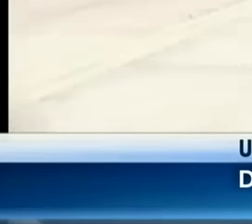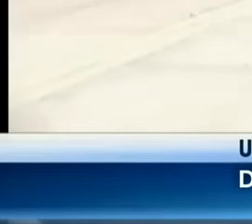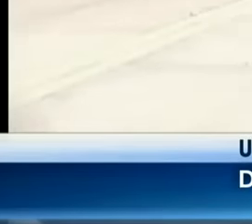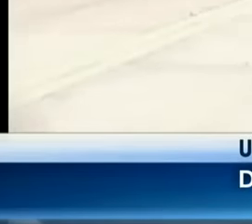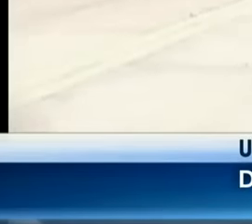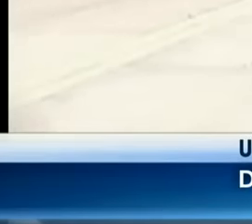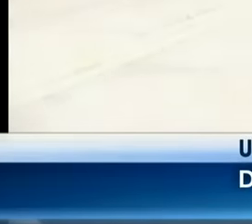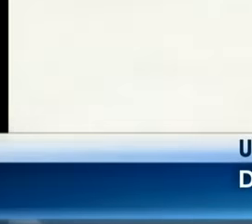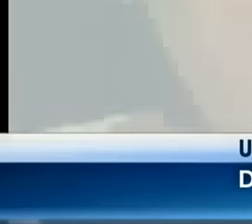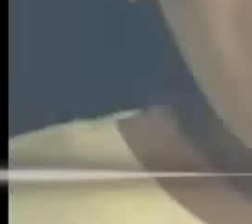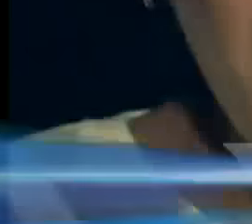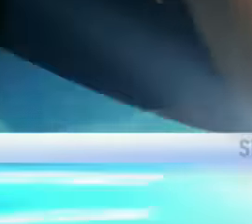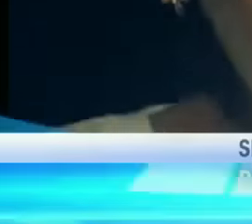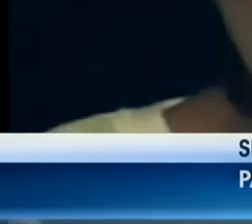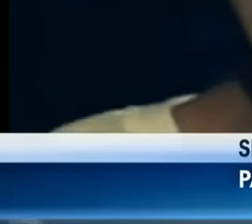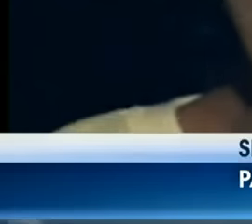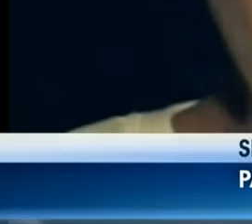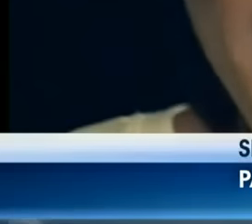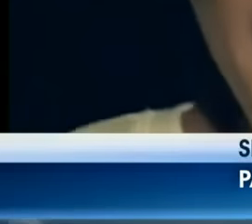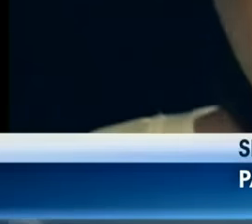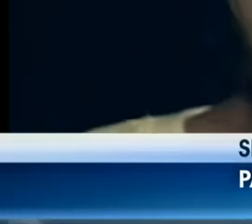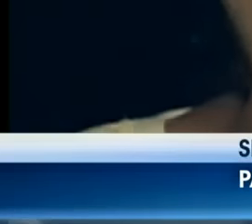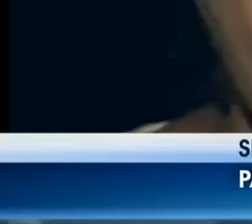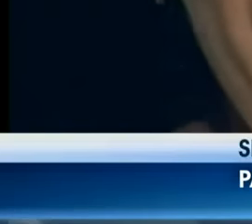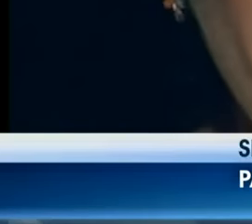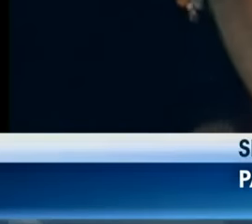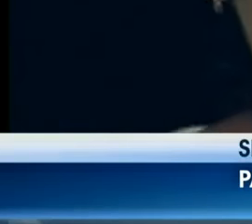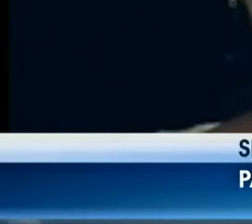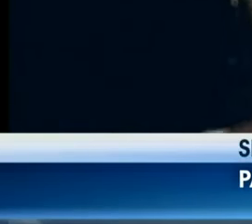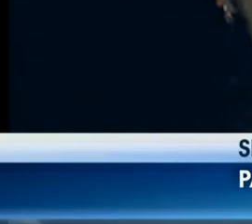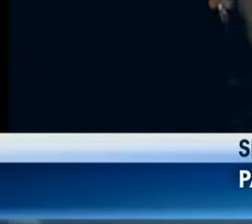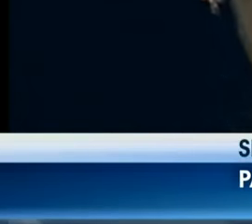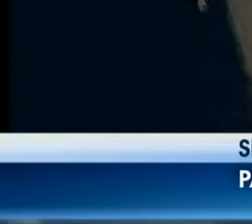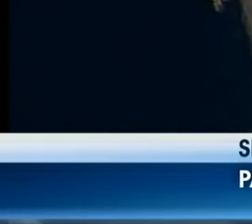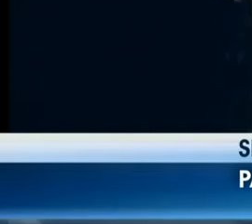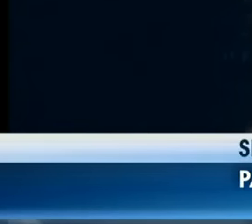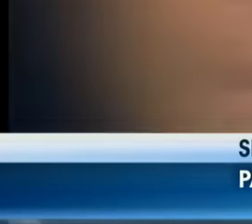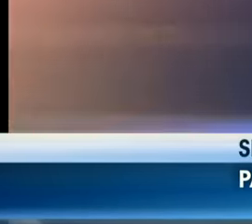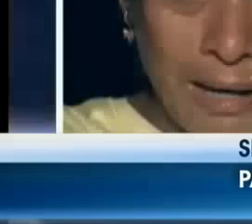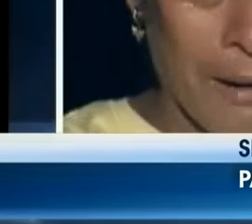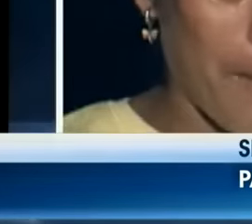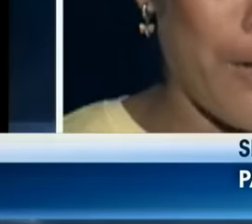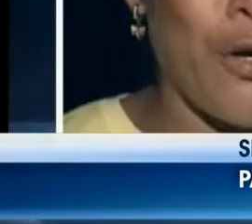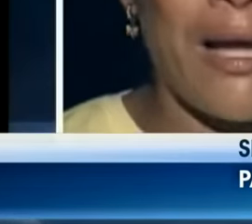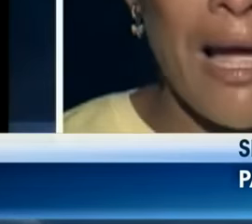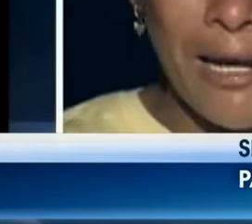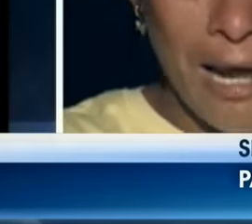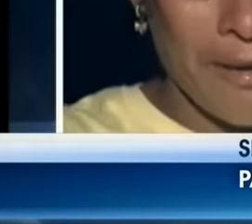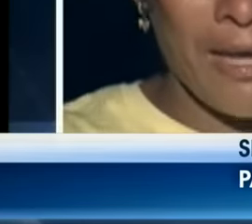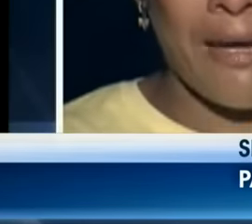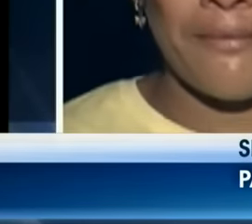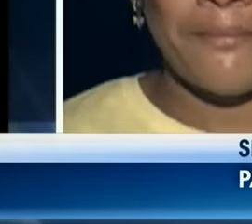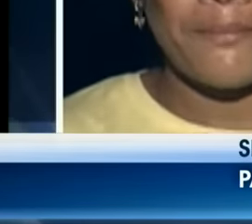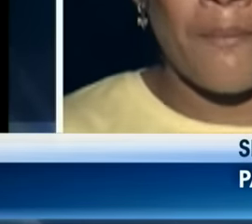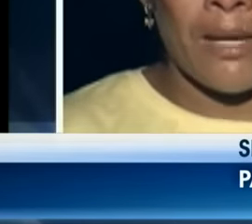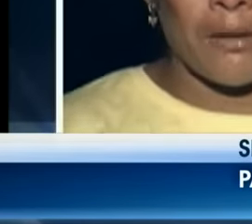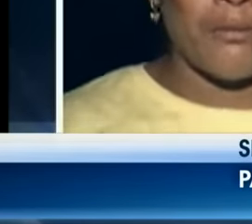carretera para subsistir. Como pude salir de allá. Y ahora estoy acampando acá en la